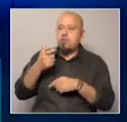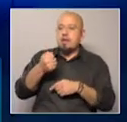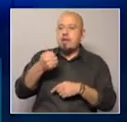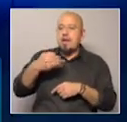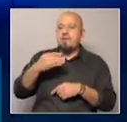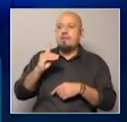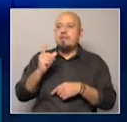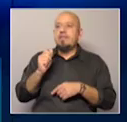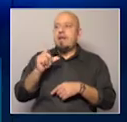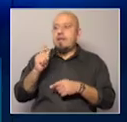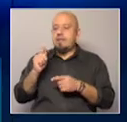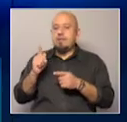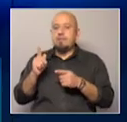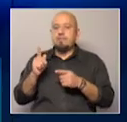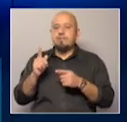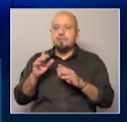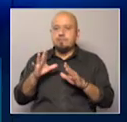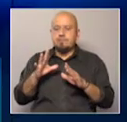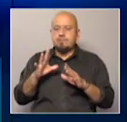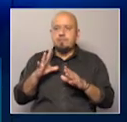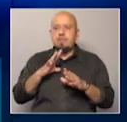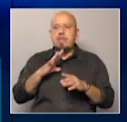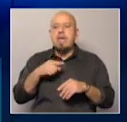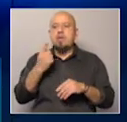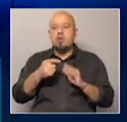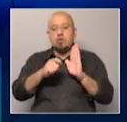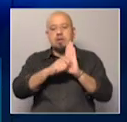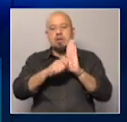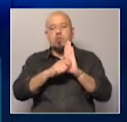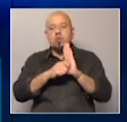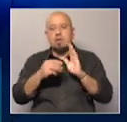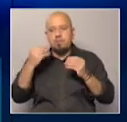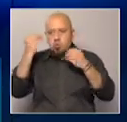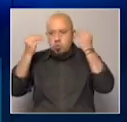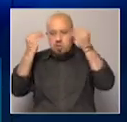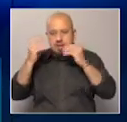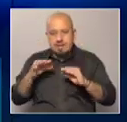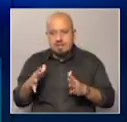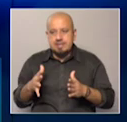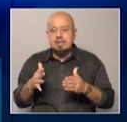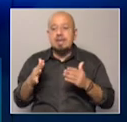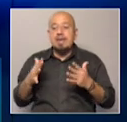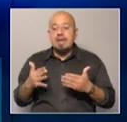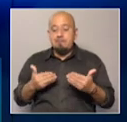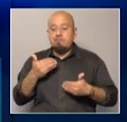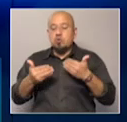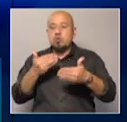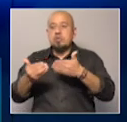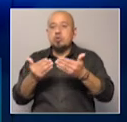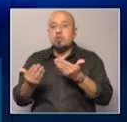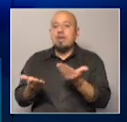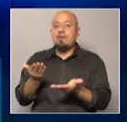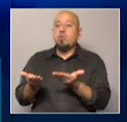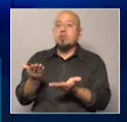el presidente del INAU. Hay otro artículo interesante también que preocupa y que tiene que ver con que el proceso de evaluación de los